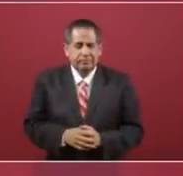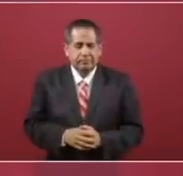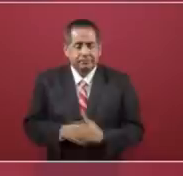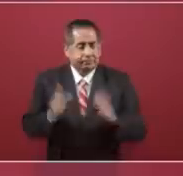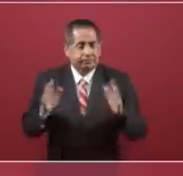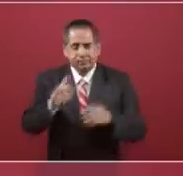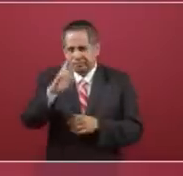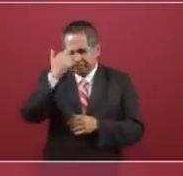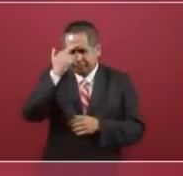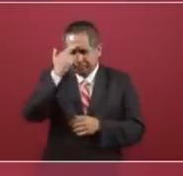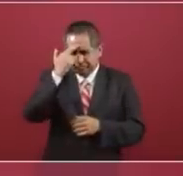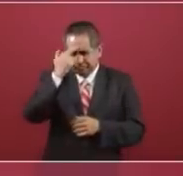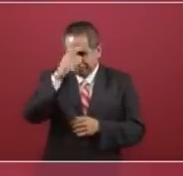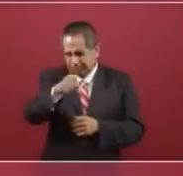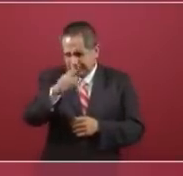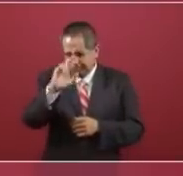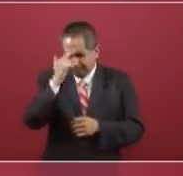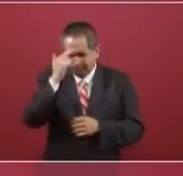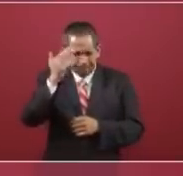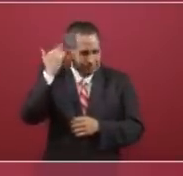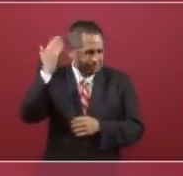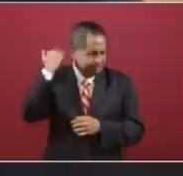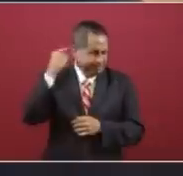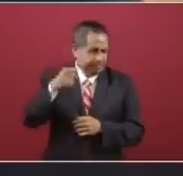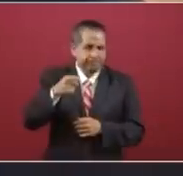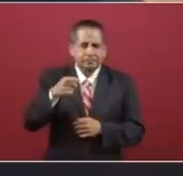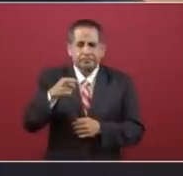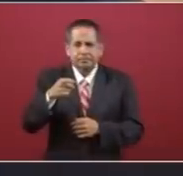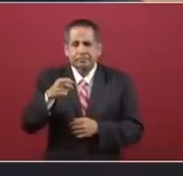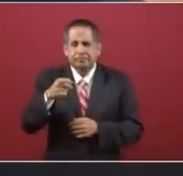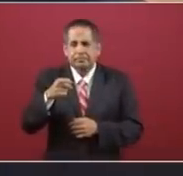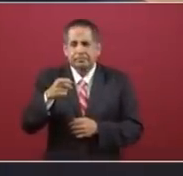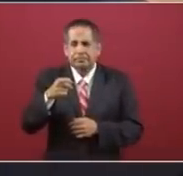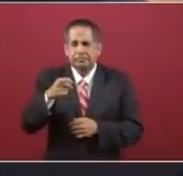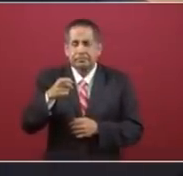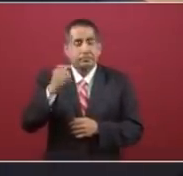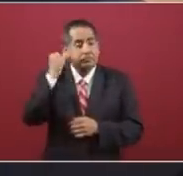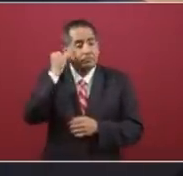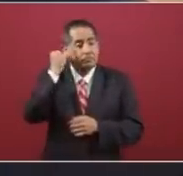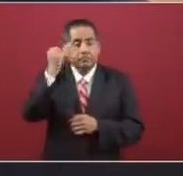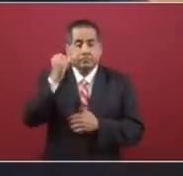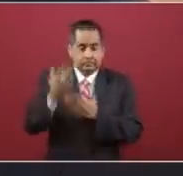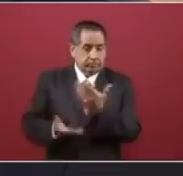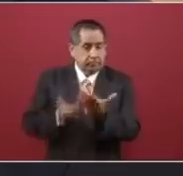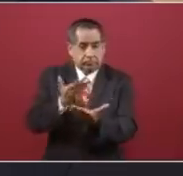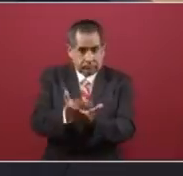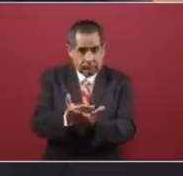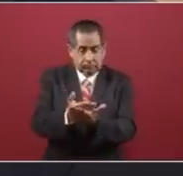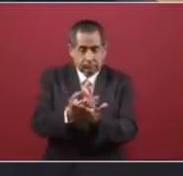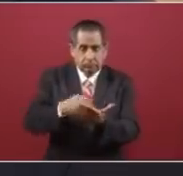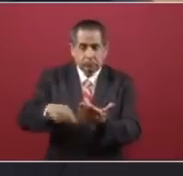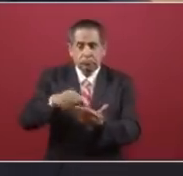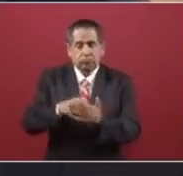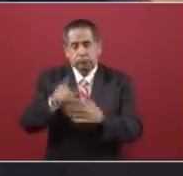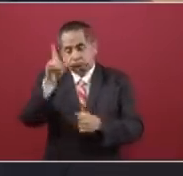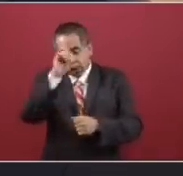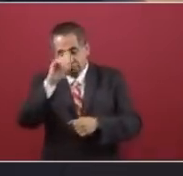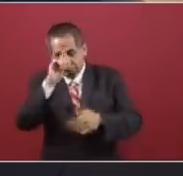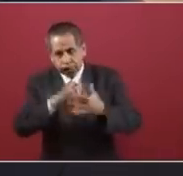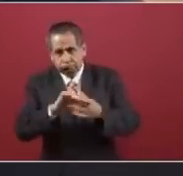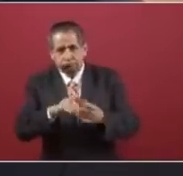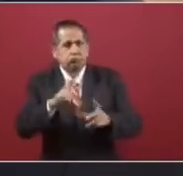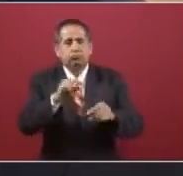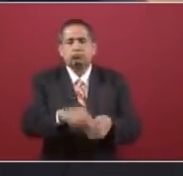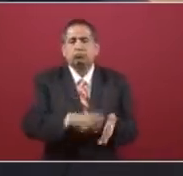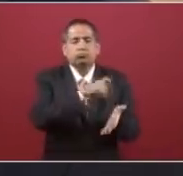No sé si se acuerdan que uno de los eh planteamientos que hicimos, de las recomendaciones, fue no